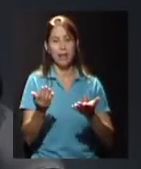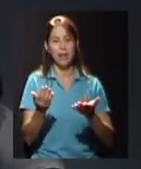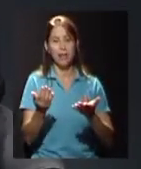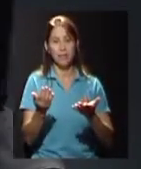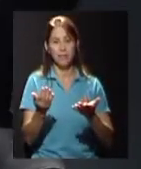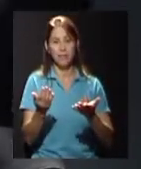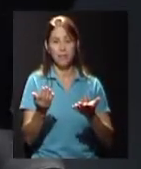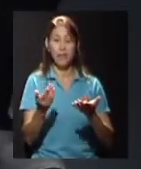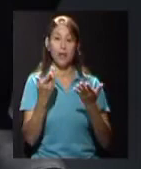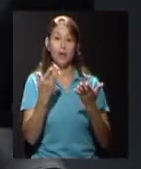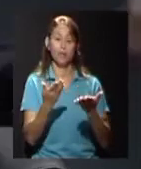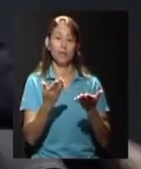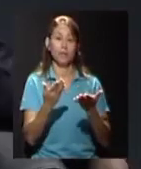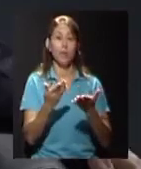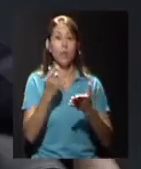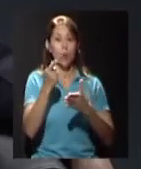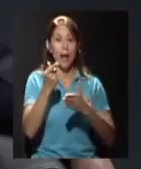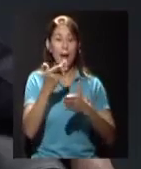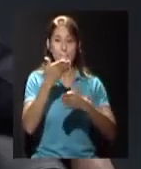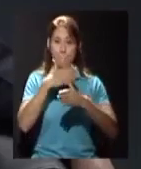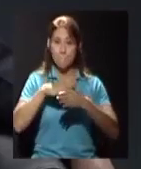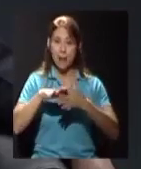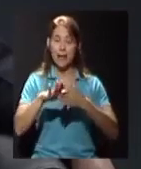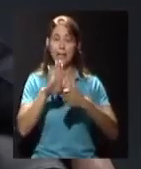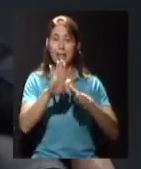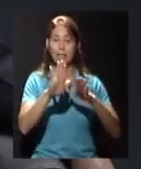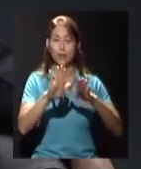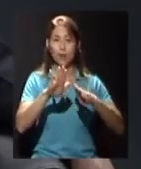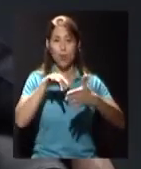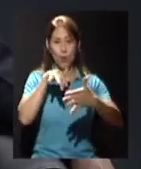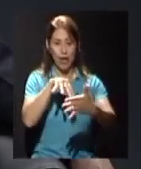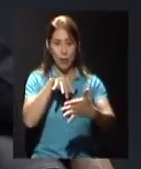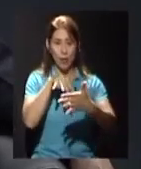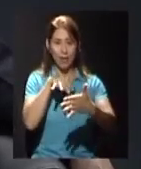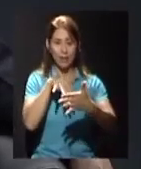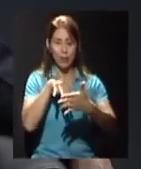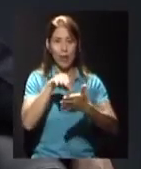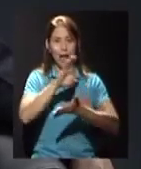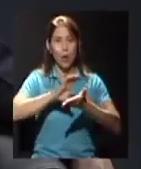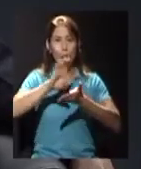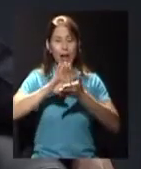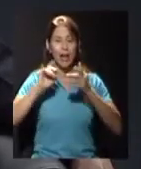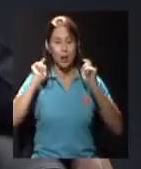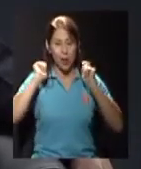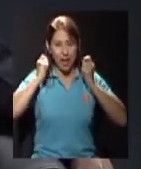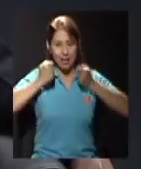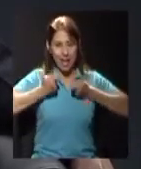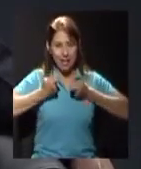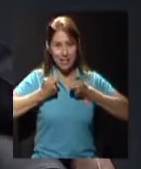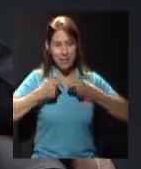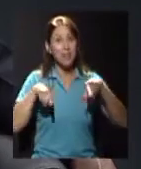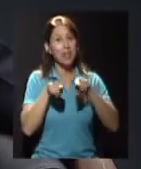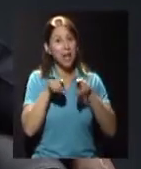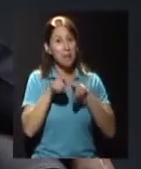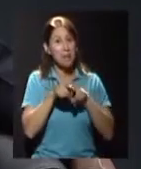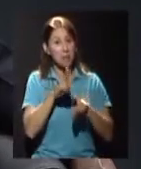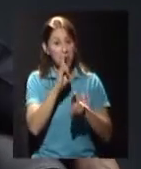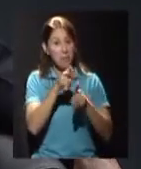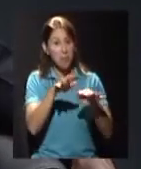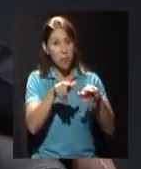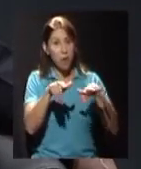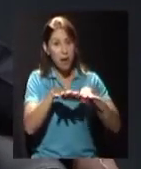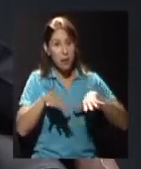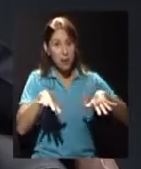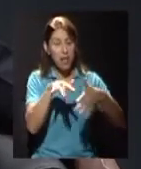buena parte de su educación en el colegio la salle y luego también en esa misma zona estudió medicina